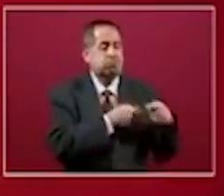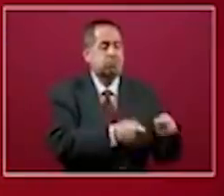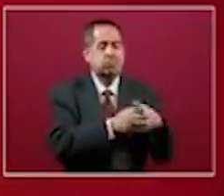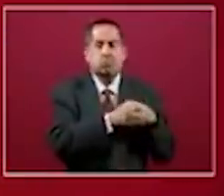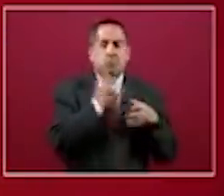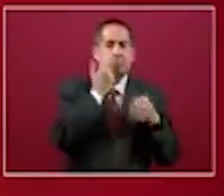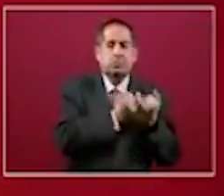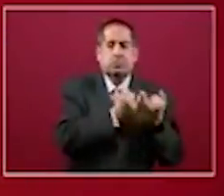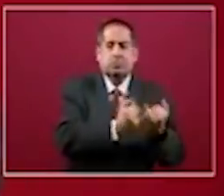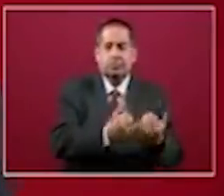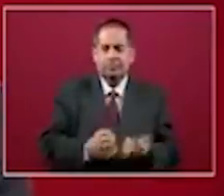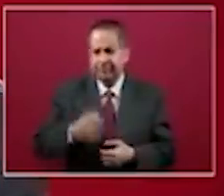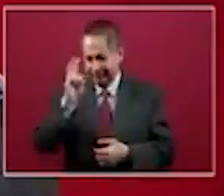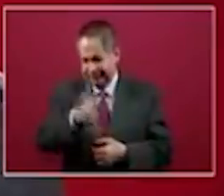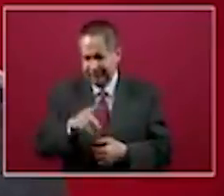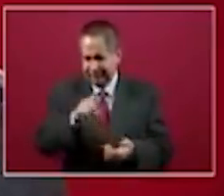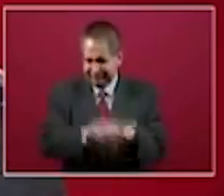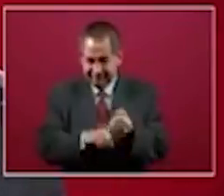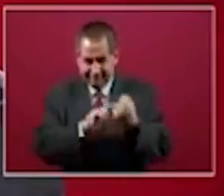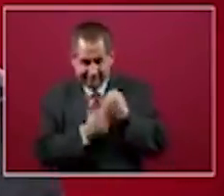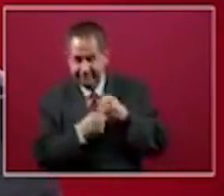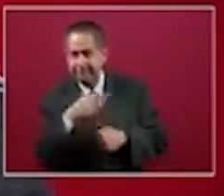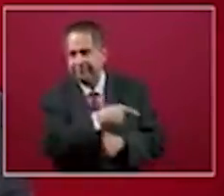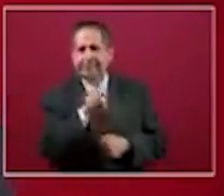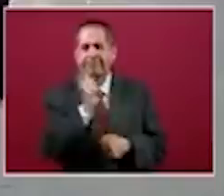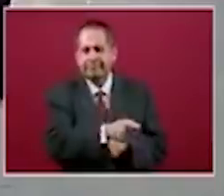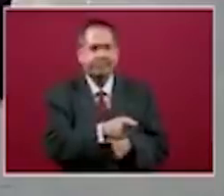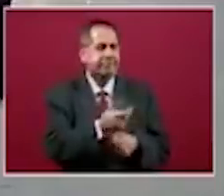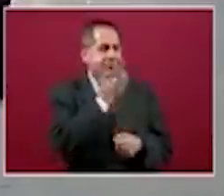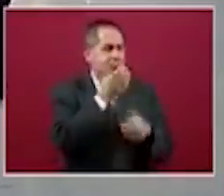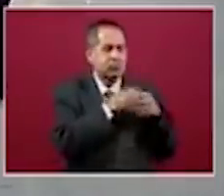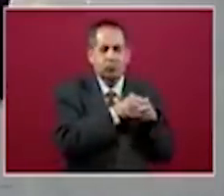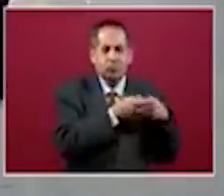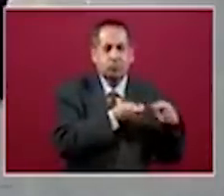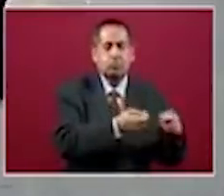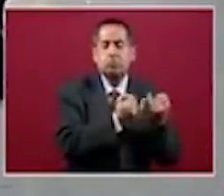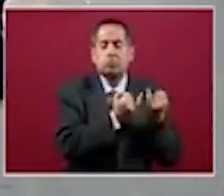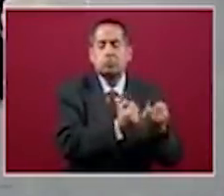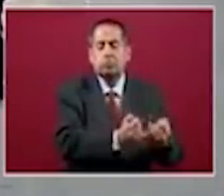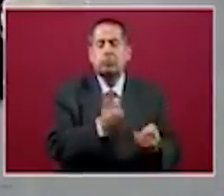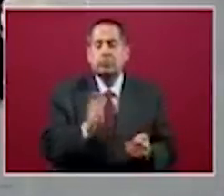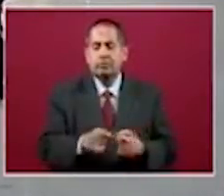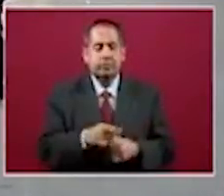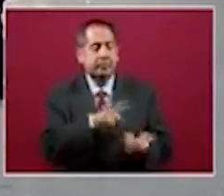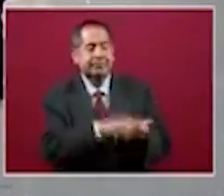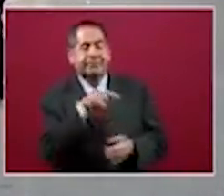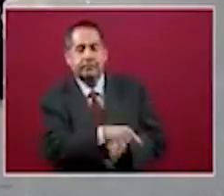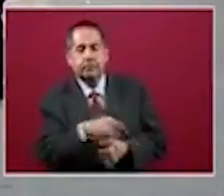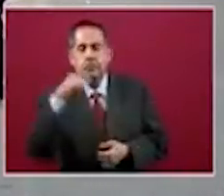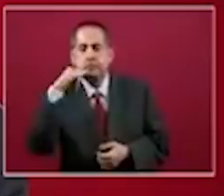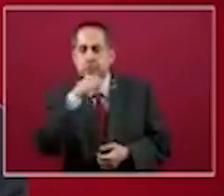es la verdadera doctrina de los conservadores? La